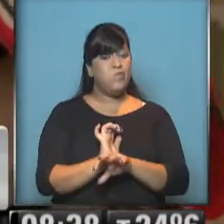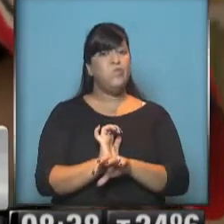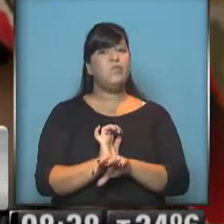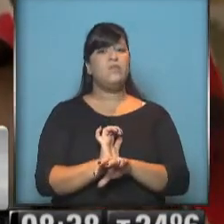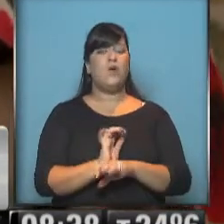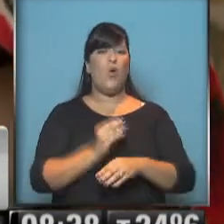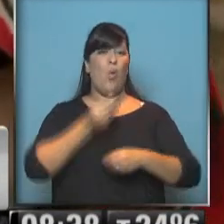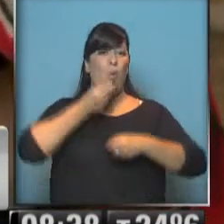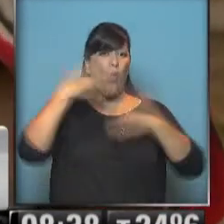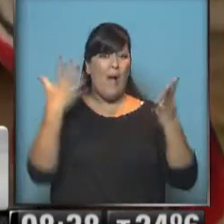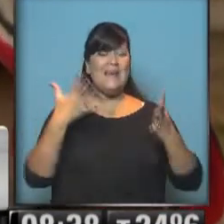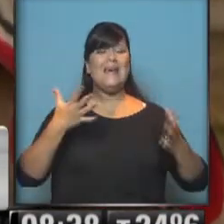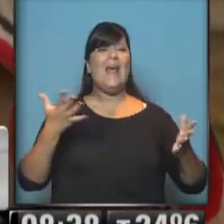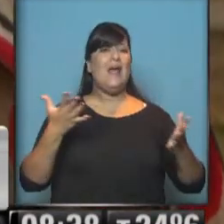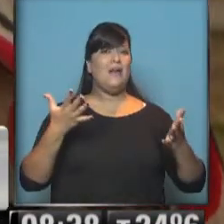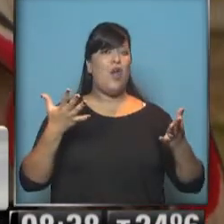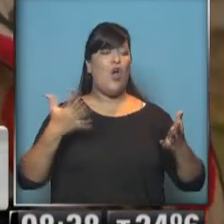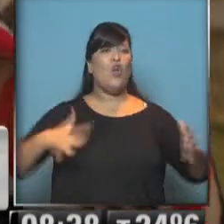sea en las condiciones que sea,